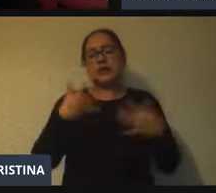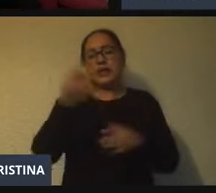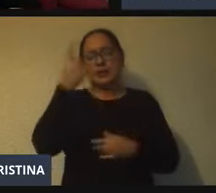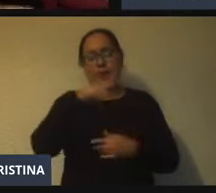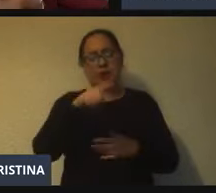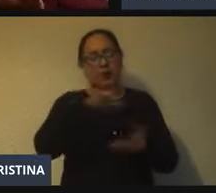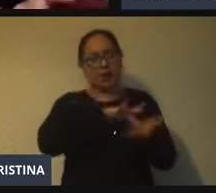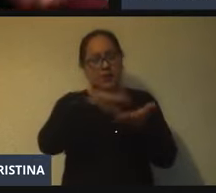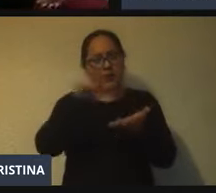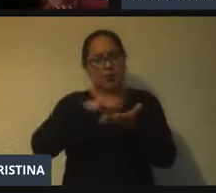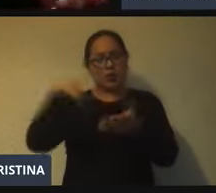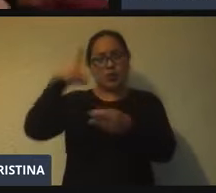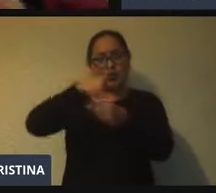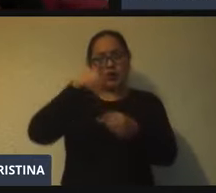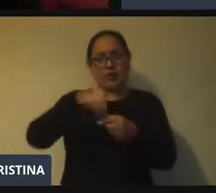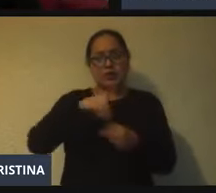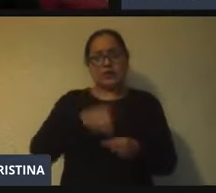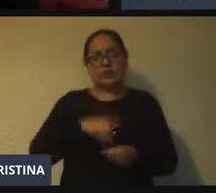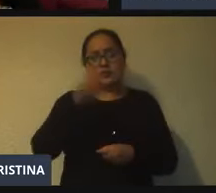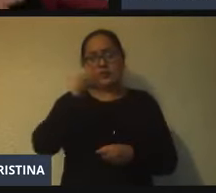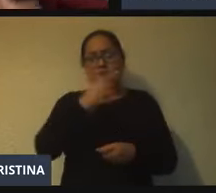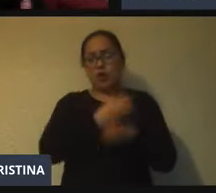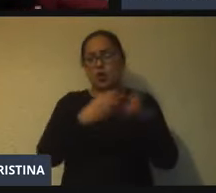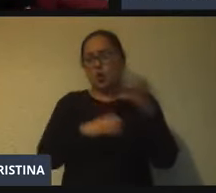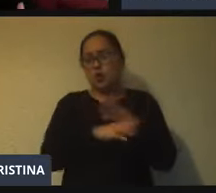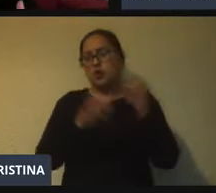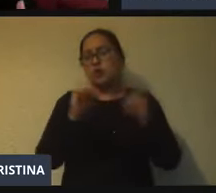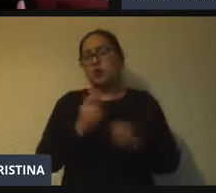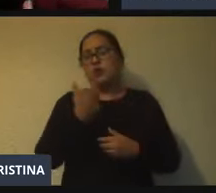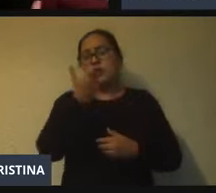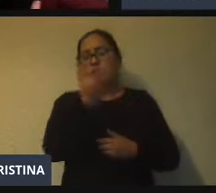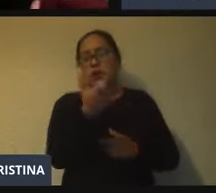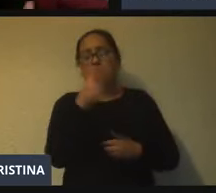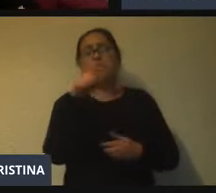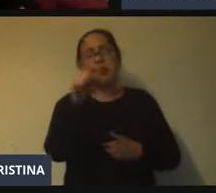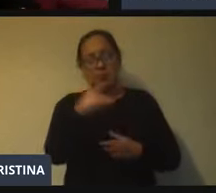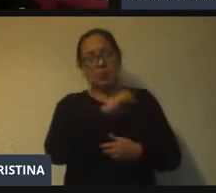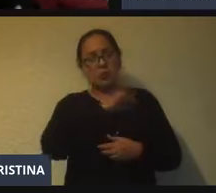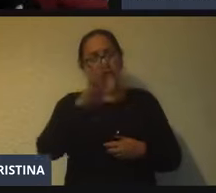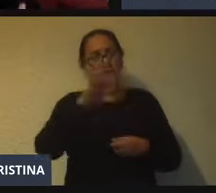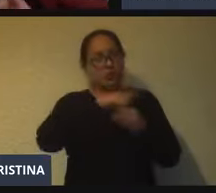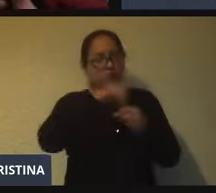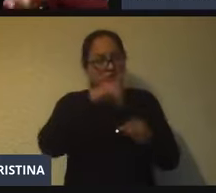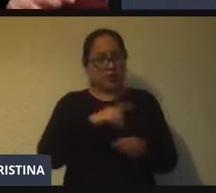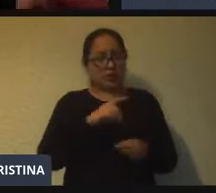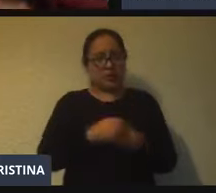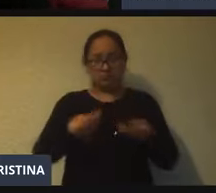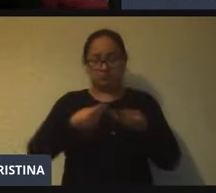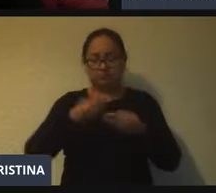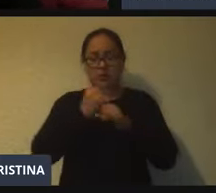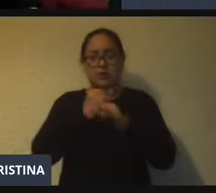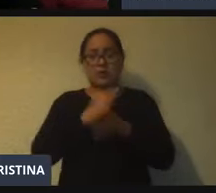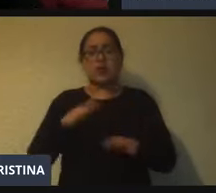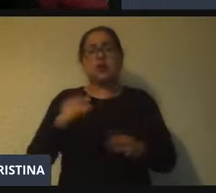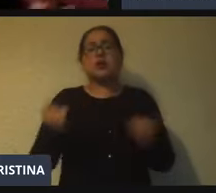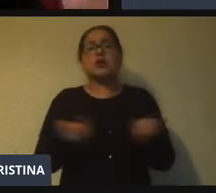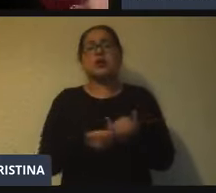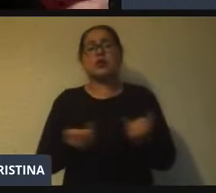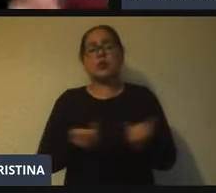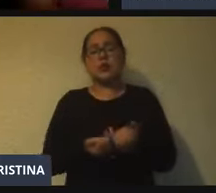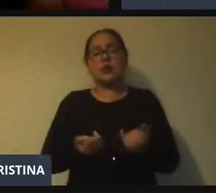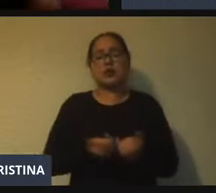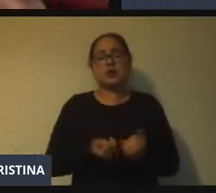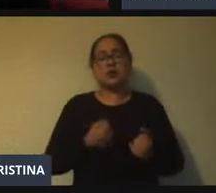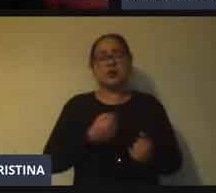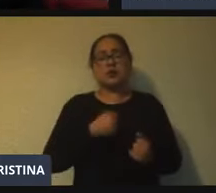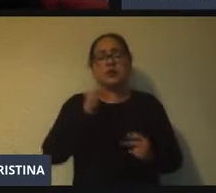para donativos, me parece que es en especie y económico lo que buscaba la audiencia. Okay. Asimismo, bueno, pues su red, que ya estoy aquí viendo